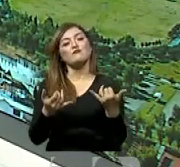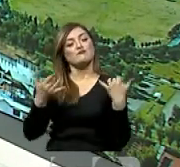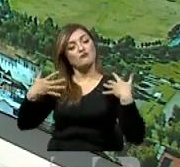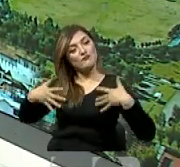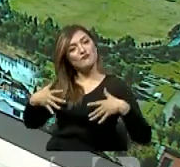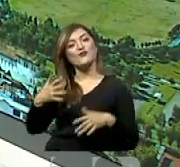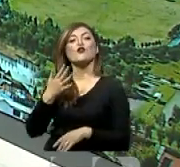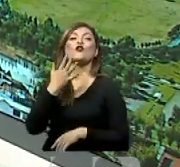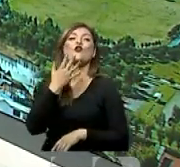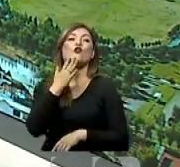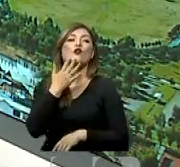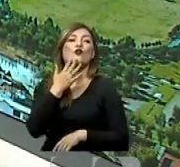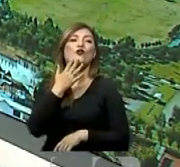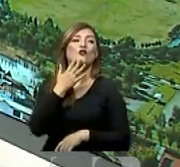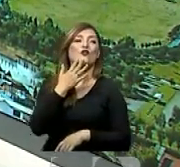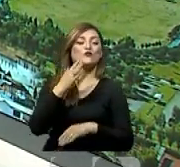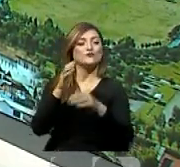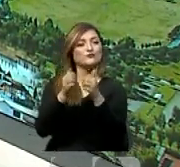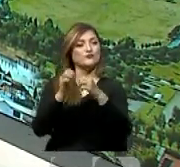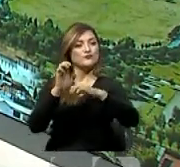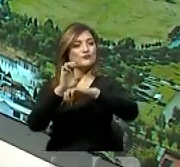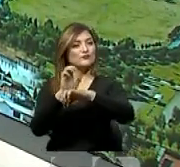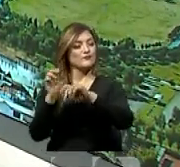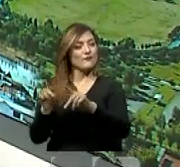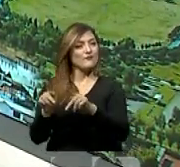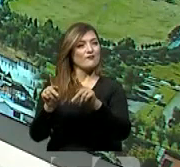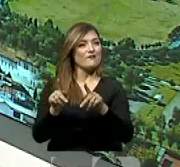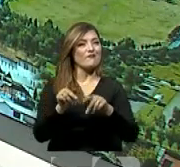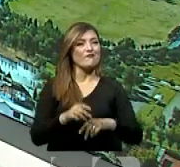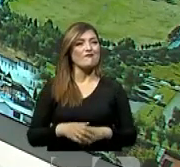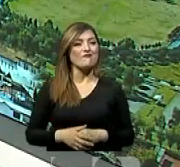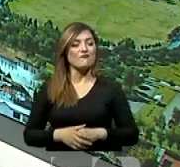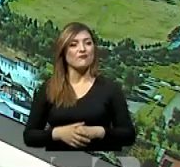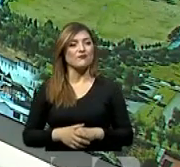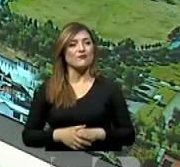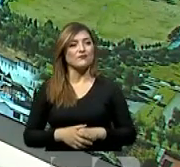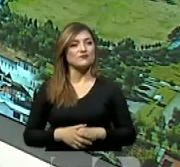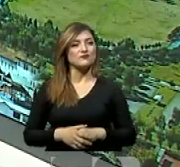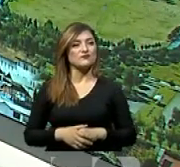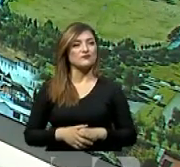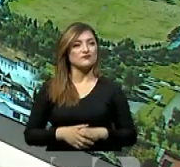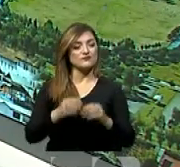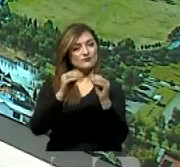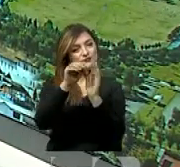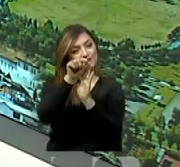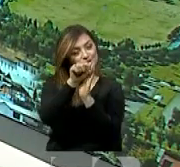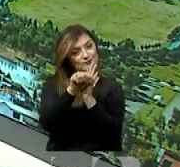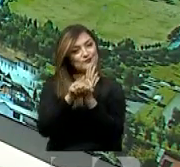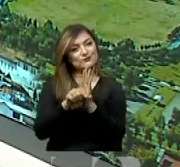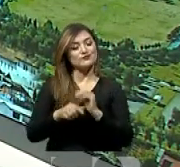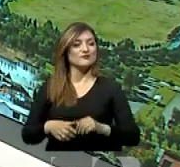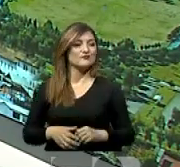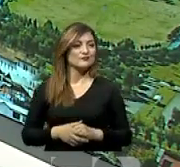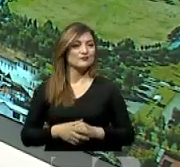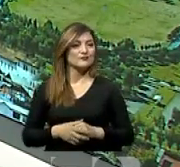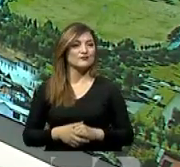de la tricolor, también estamos listísimas para este encuentro y por supuesto en breve les tendremos más detalles de lo que se espera para hoy.